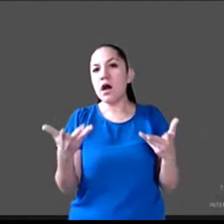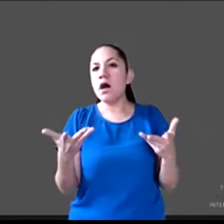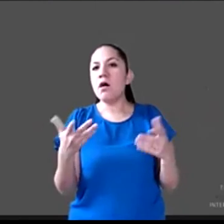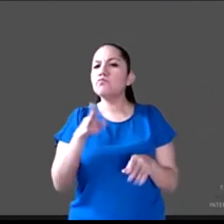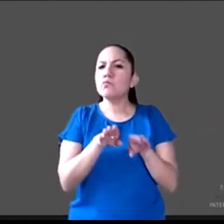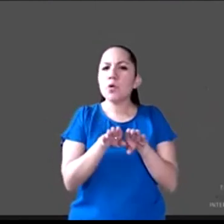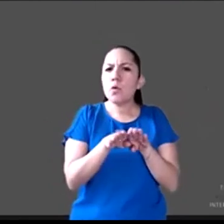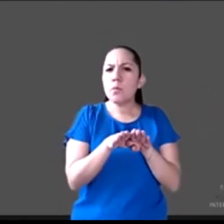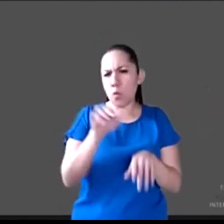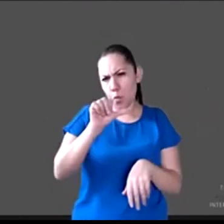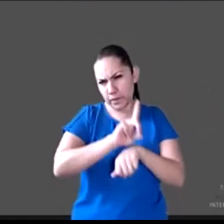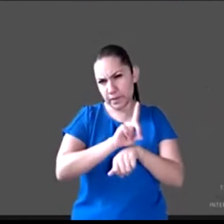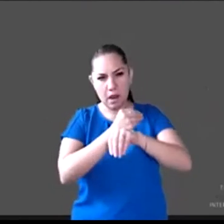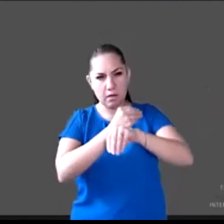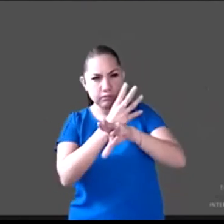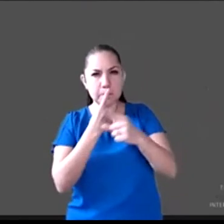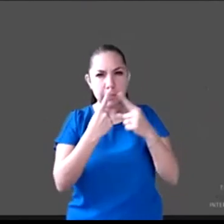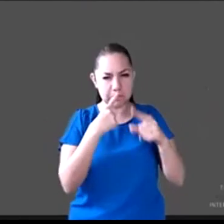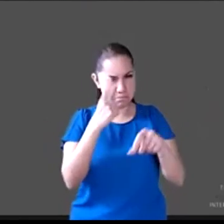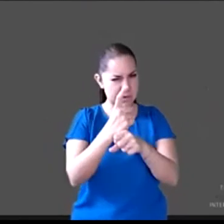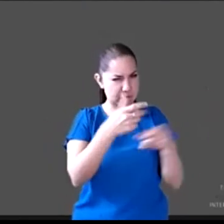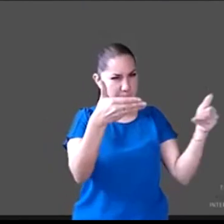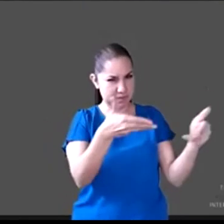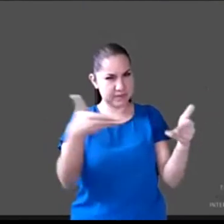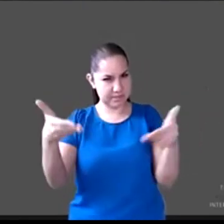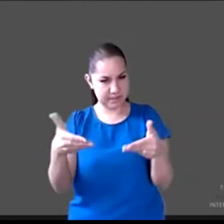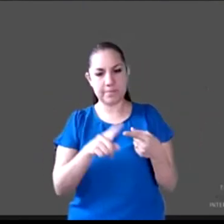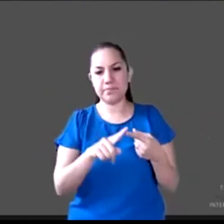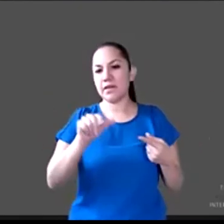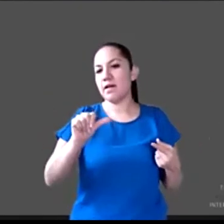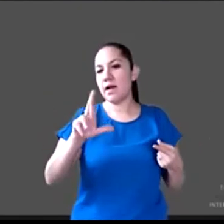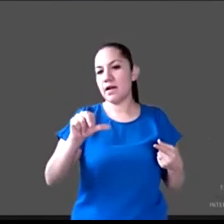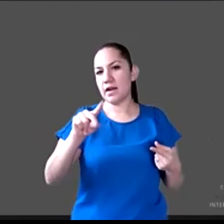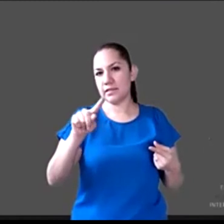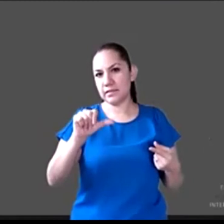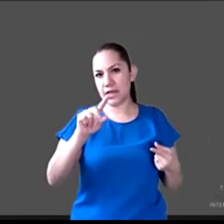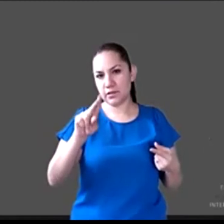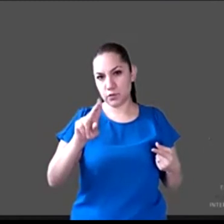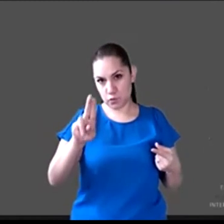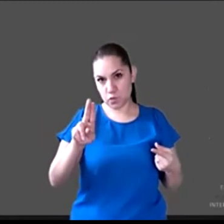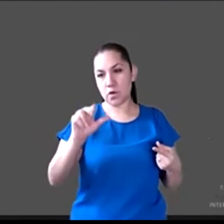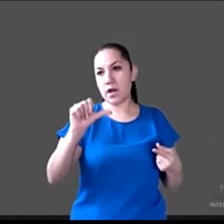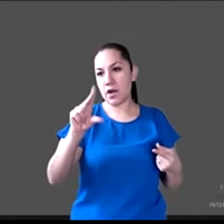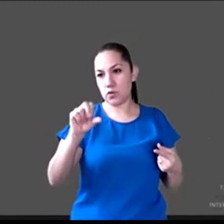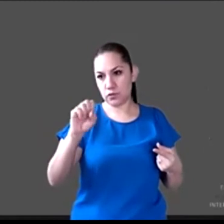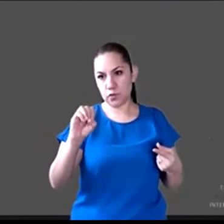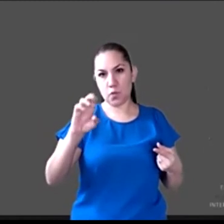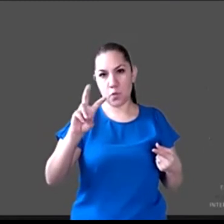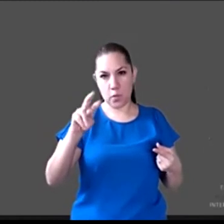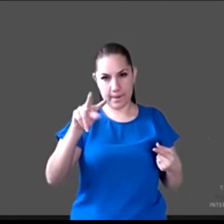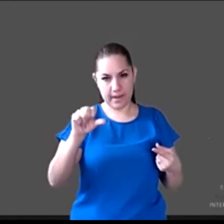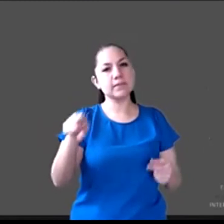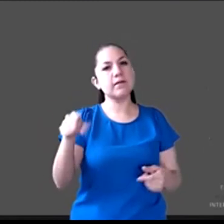este conversatorio. Primeramente, Aranzazú Alonso Cuevas estuvo ya en un